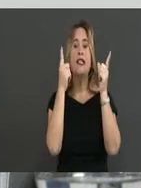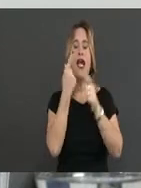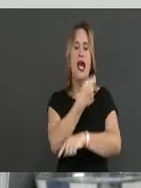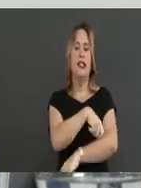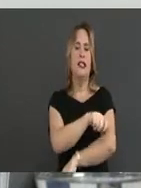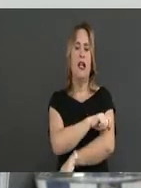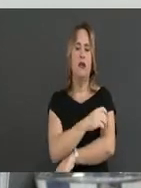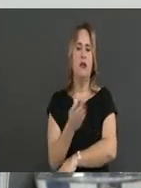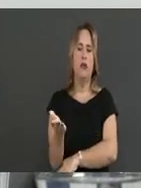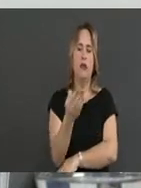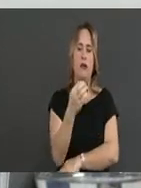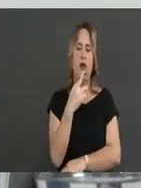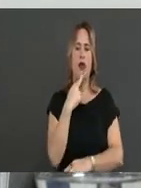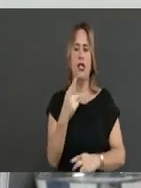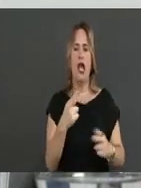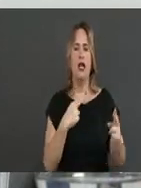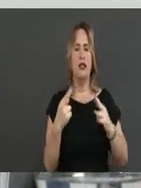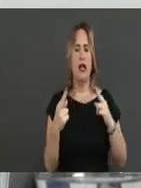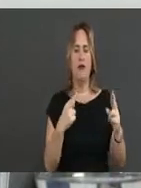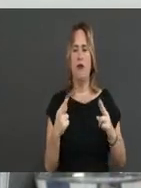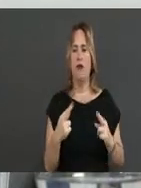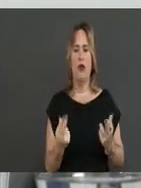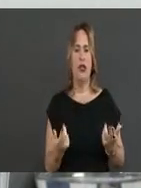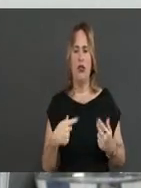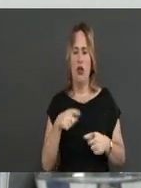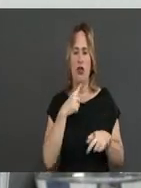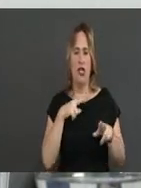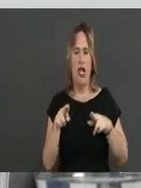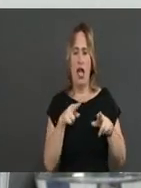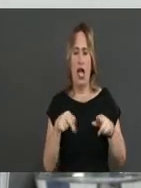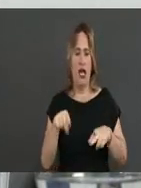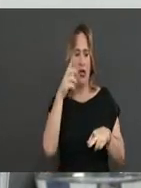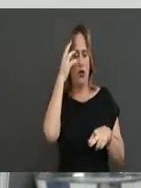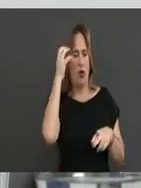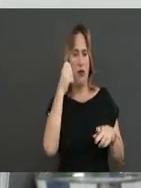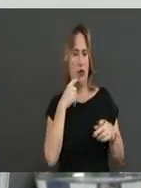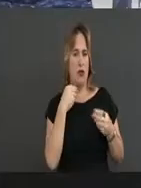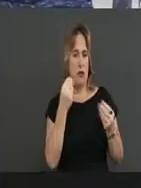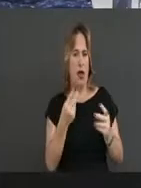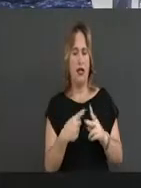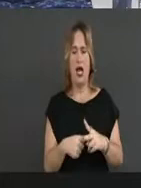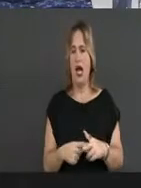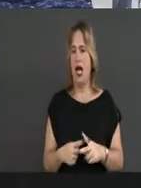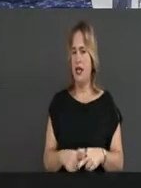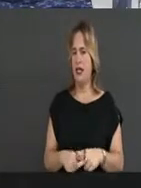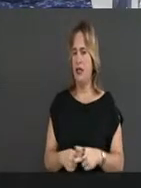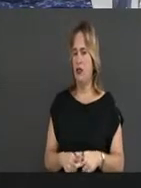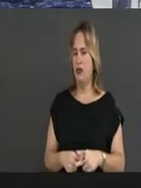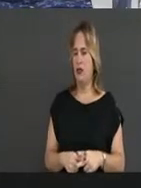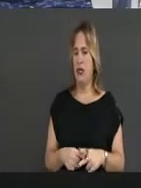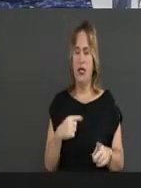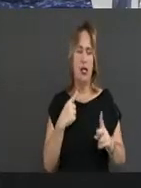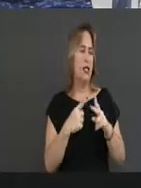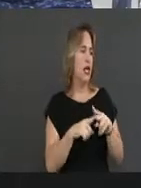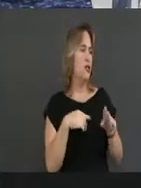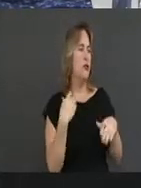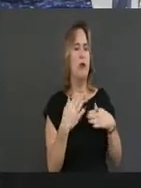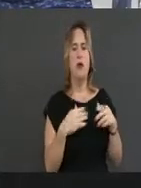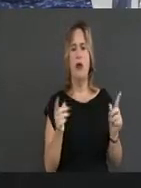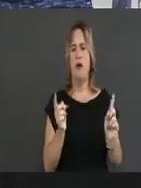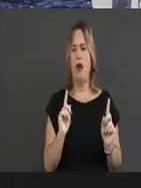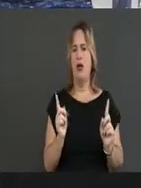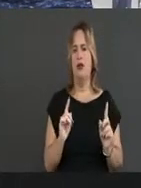popular y la respuesta también, reitero, de la administración para todo eso. Que esté resuelto los problemas,